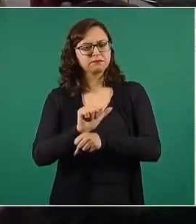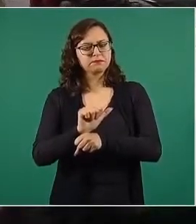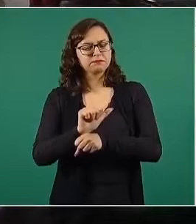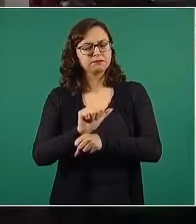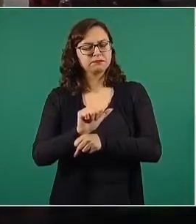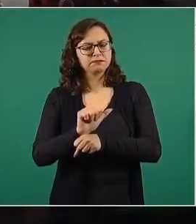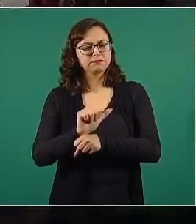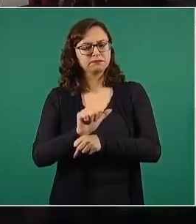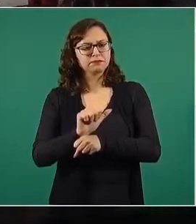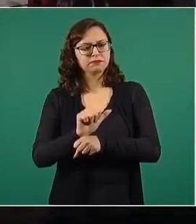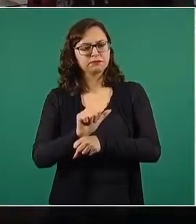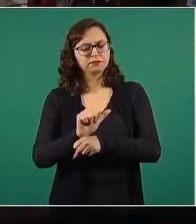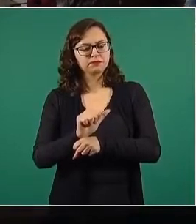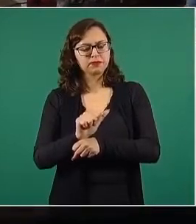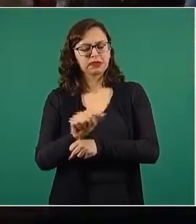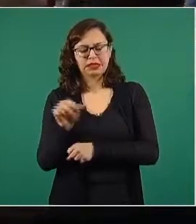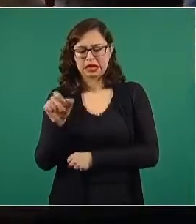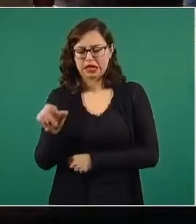El de